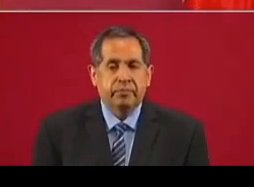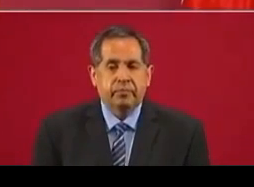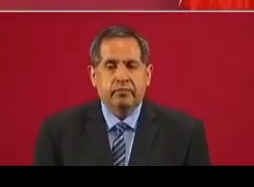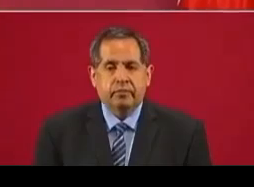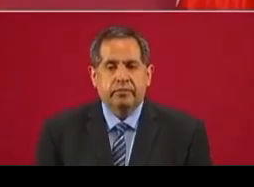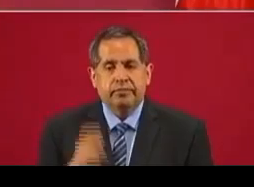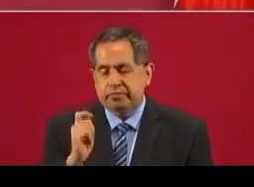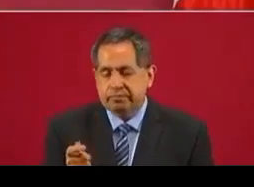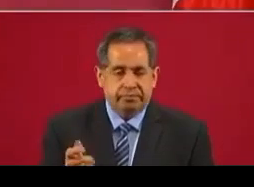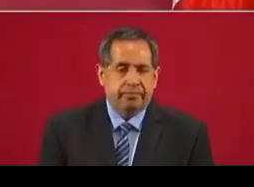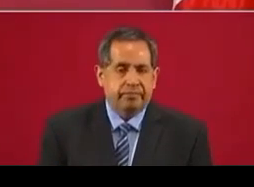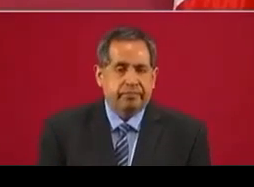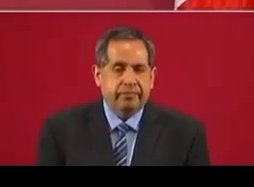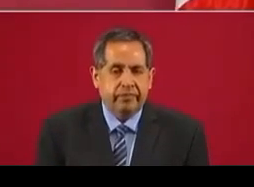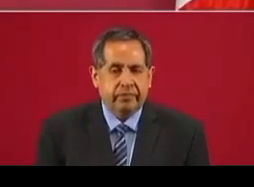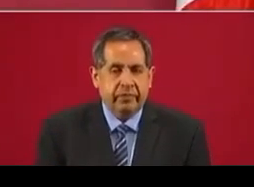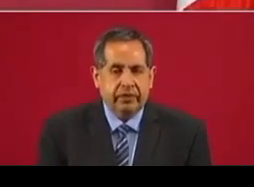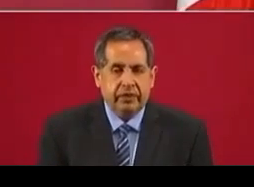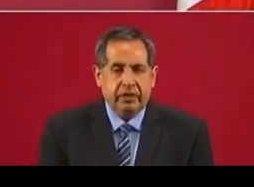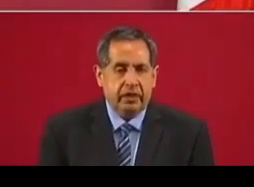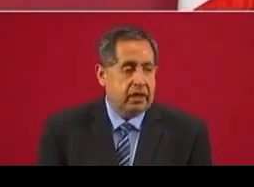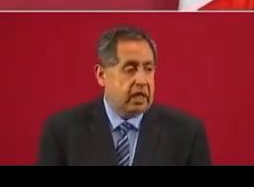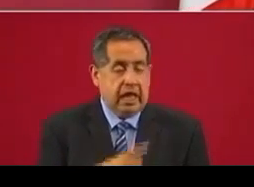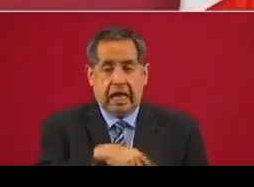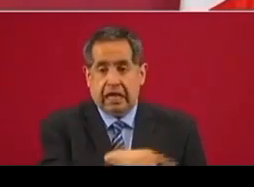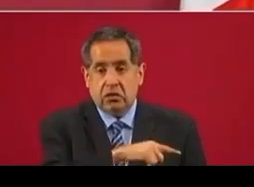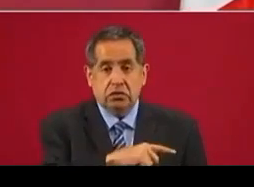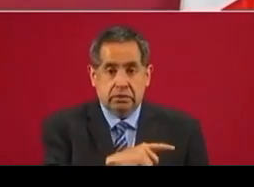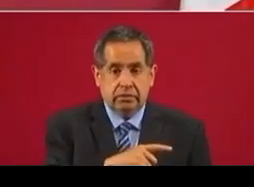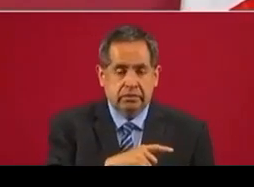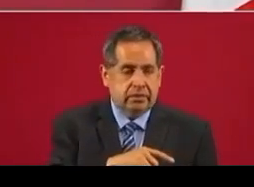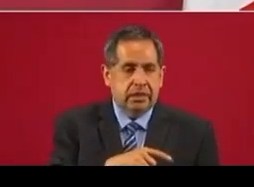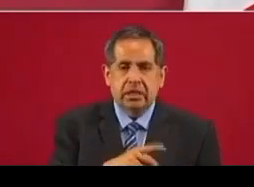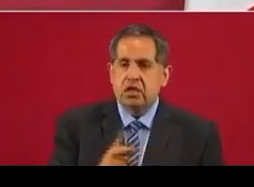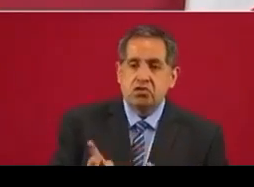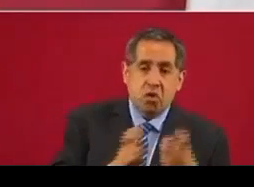y esto es devolverle a pemex